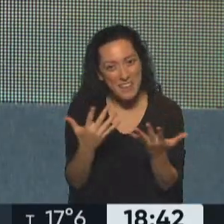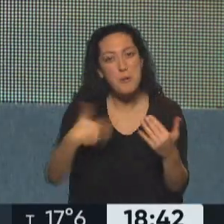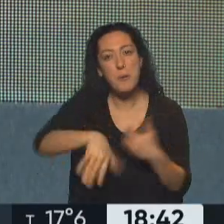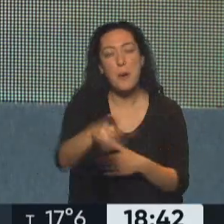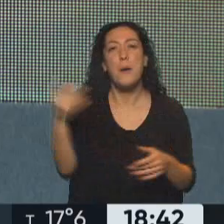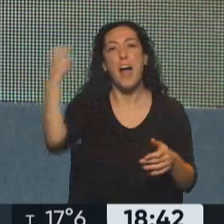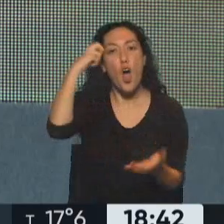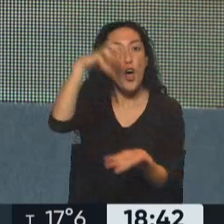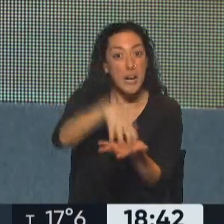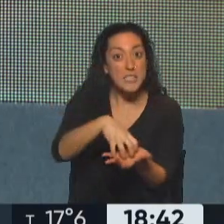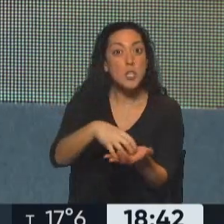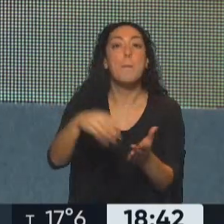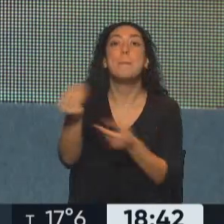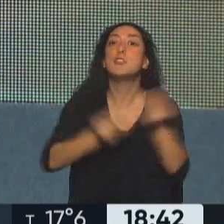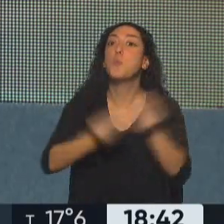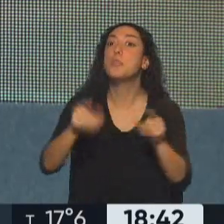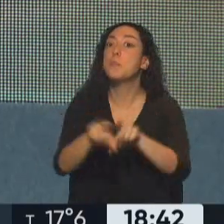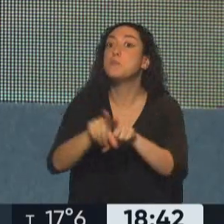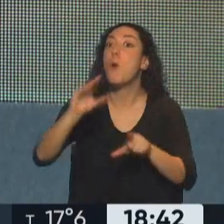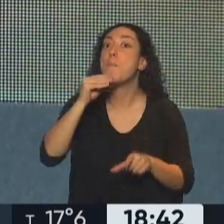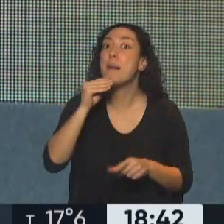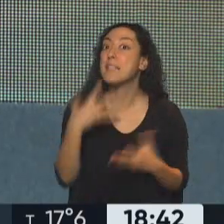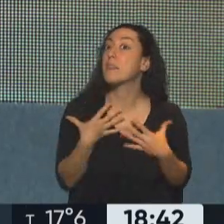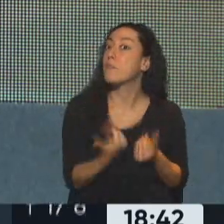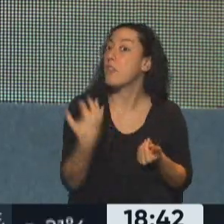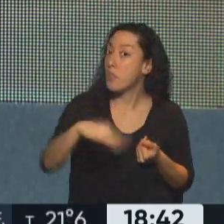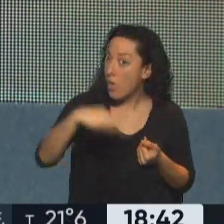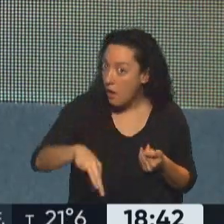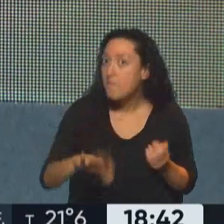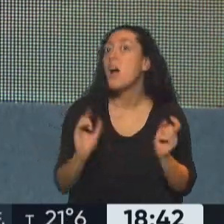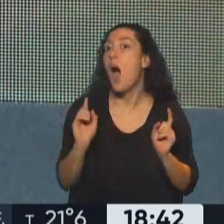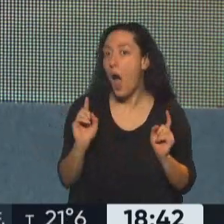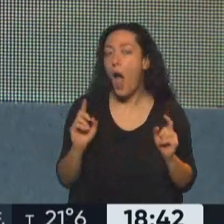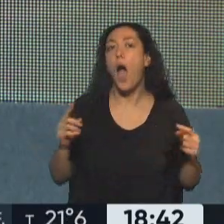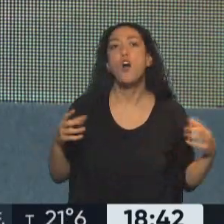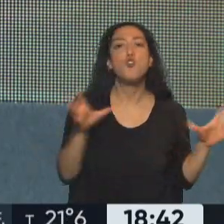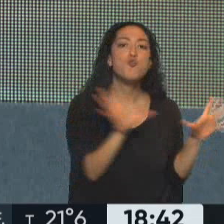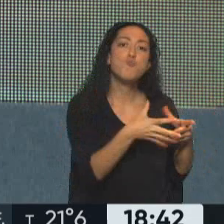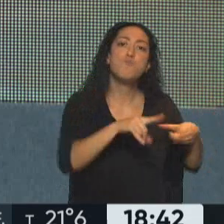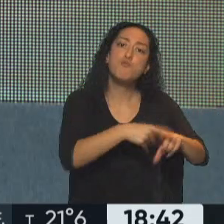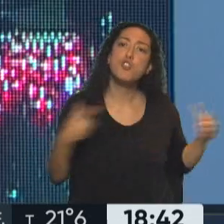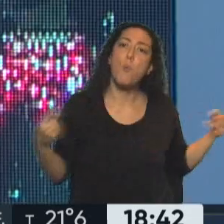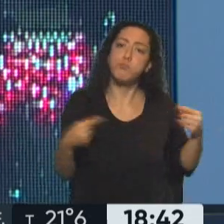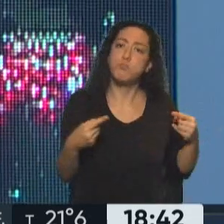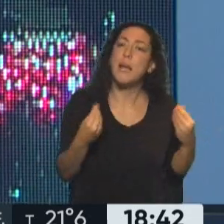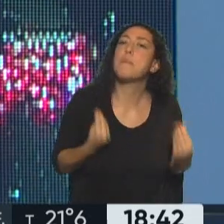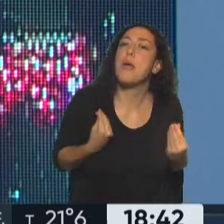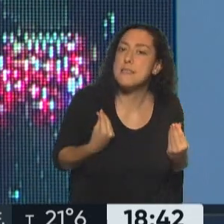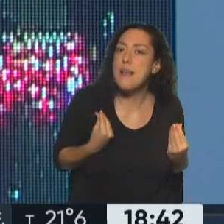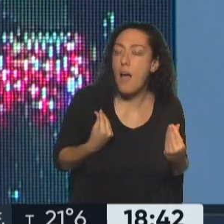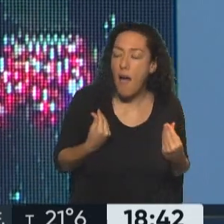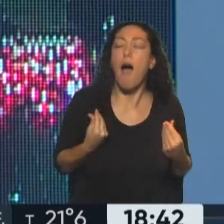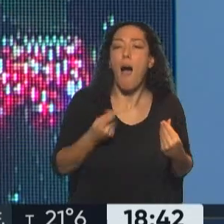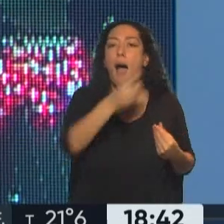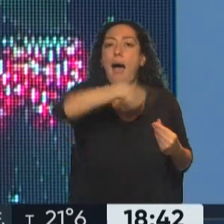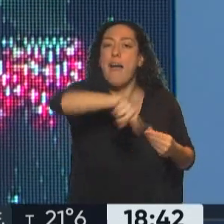de la República y tendrá que ser el propio Massa el que lo defienda. ¿Qué va a pasar con la oposición? La oposición está llamada a